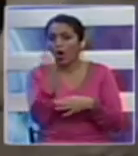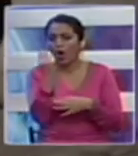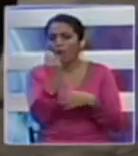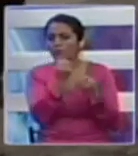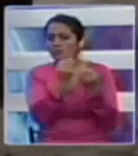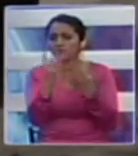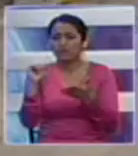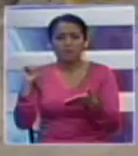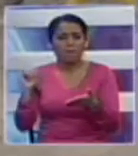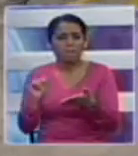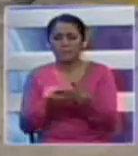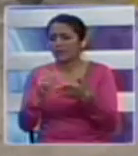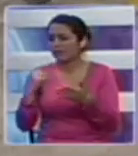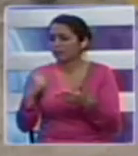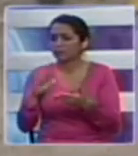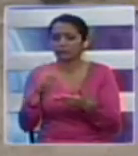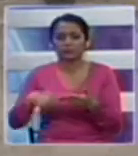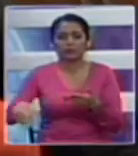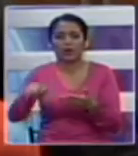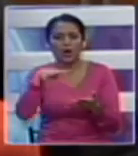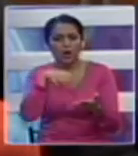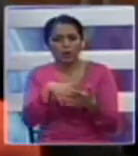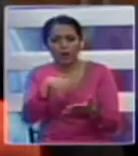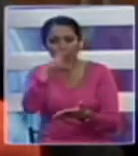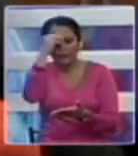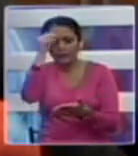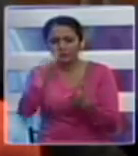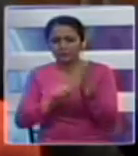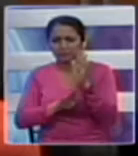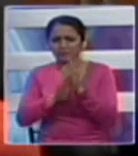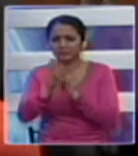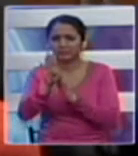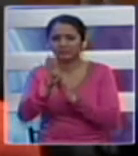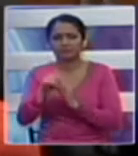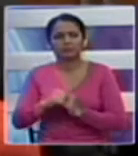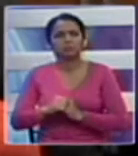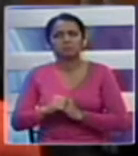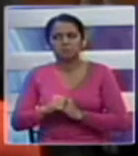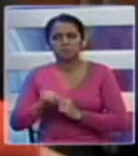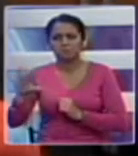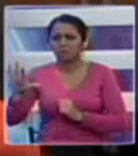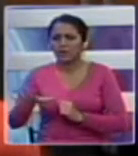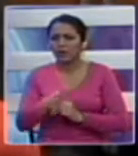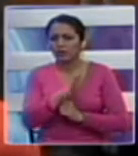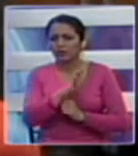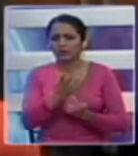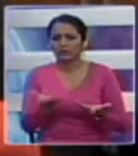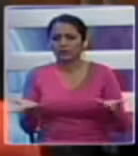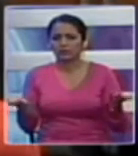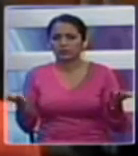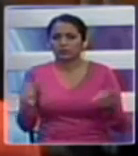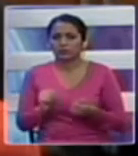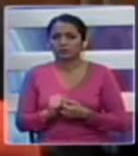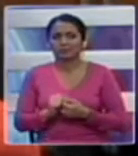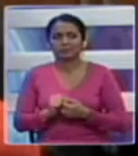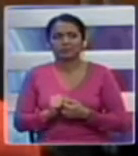de aprendizaje y conocimientos. Aproximadamente tenemos un pronóstico de beneficiarios